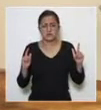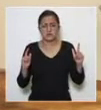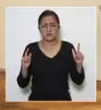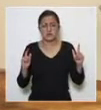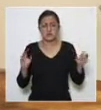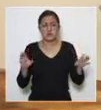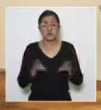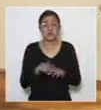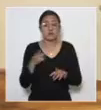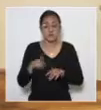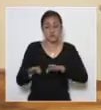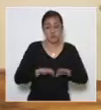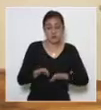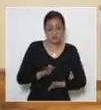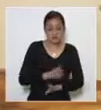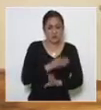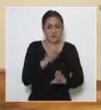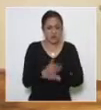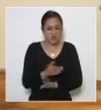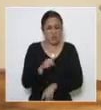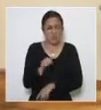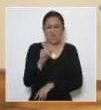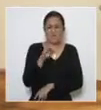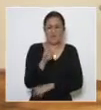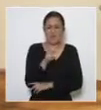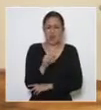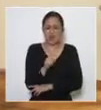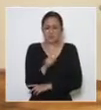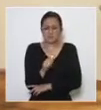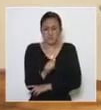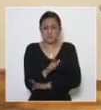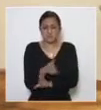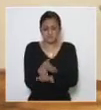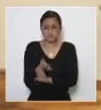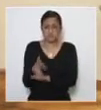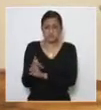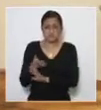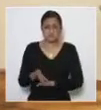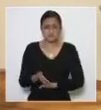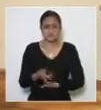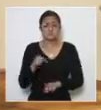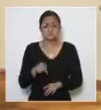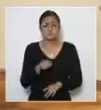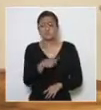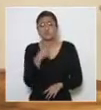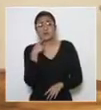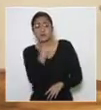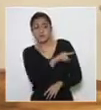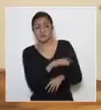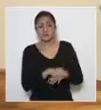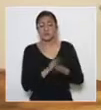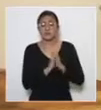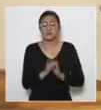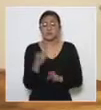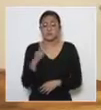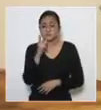con motivo de su trabajo, de su empleo, de su industria, de su comercio, denúncienlo.